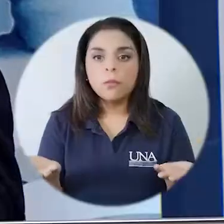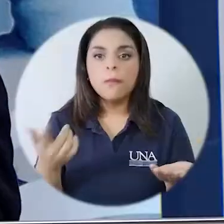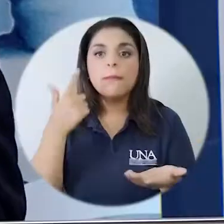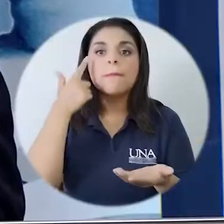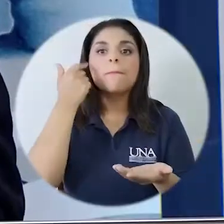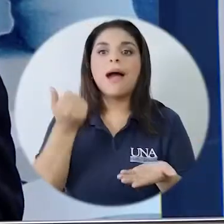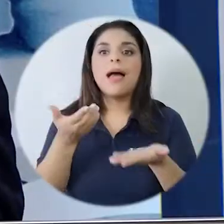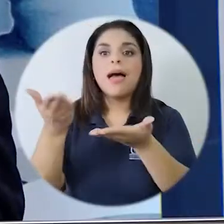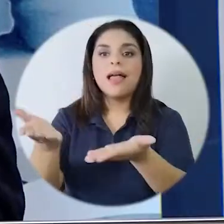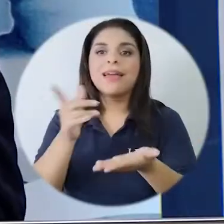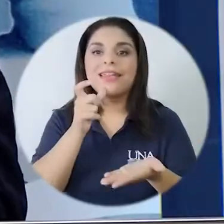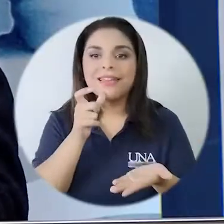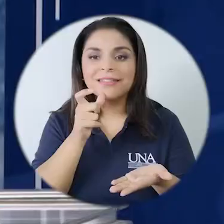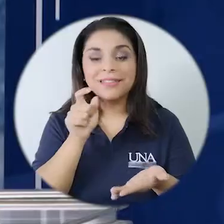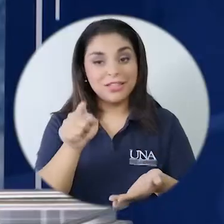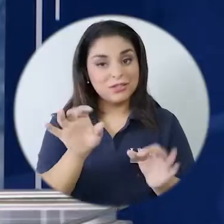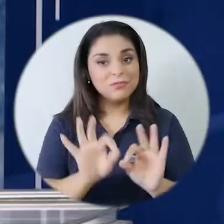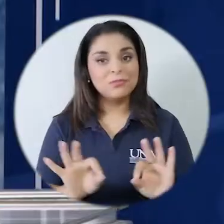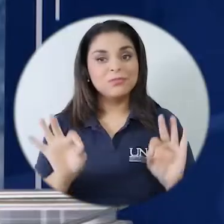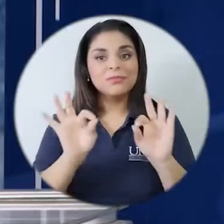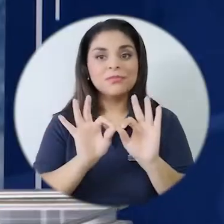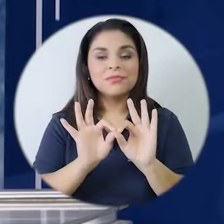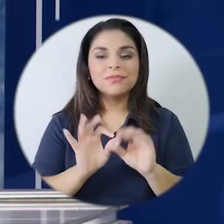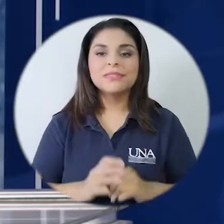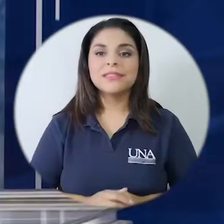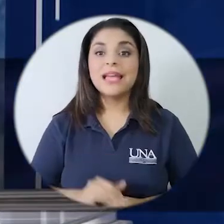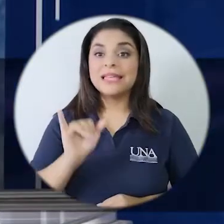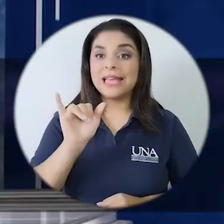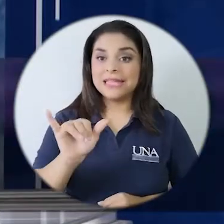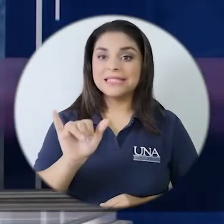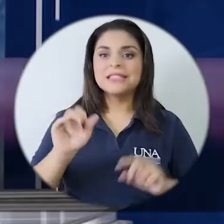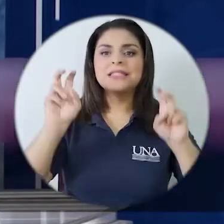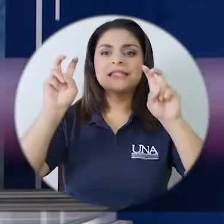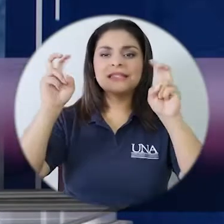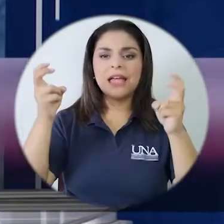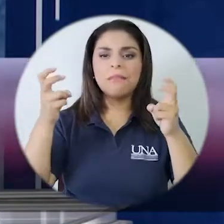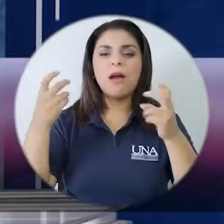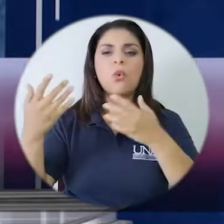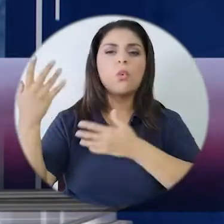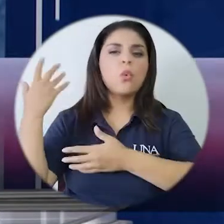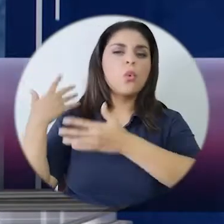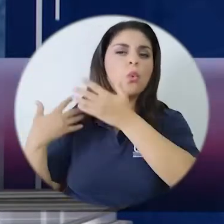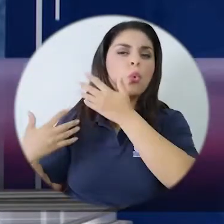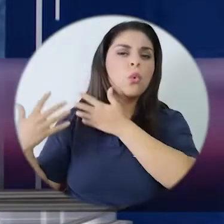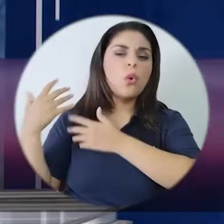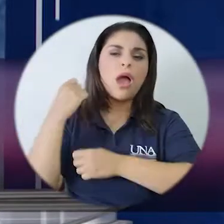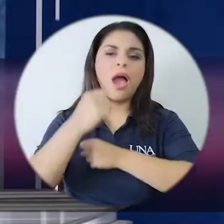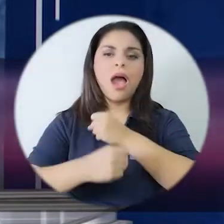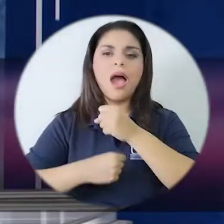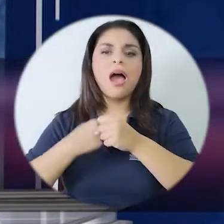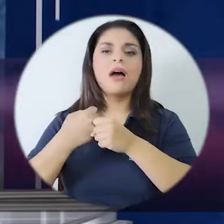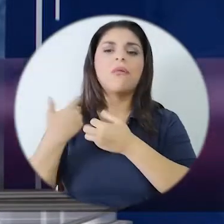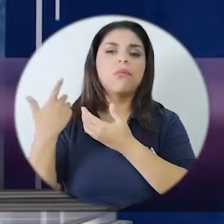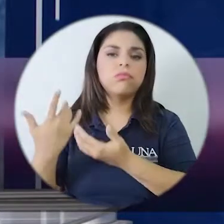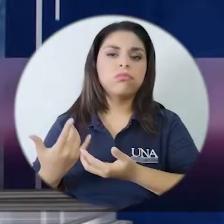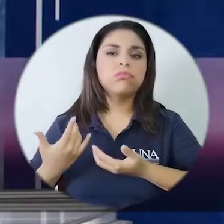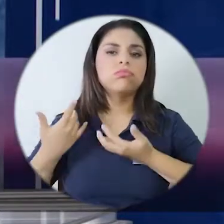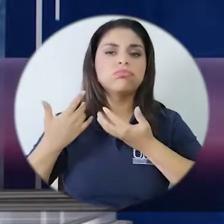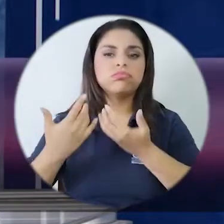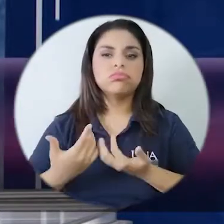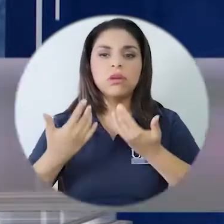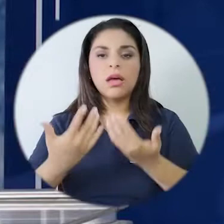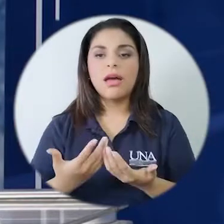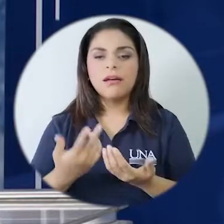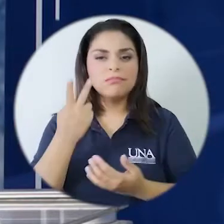que me parece fundamental. Sí, es un tema que venimos arrastrando como país hace décadas. No vemos como que haya, ¿verdad?, un